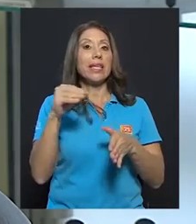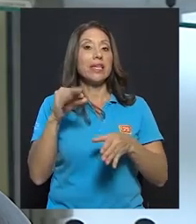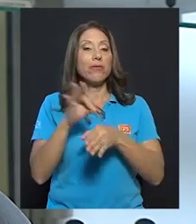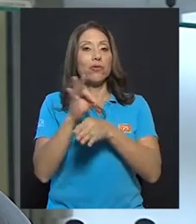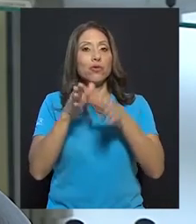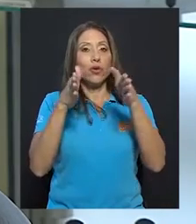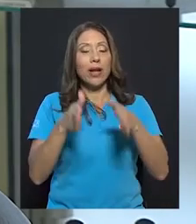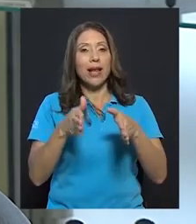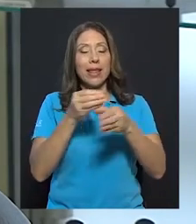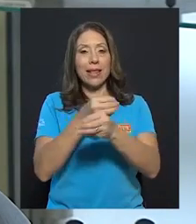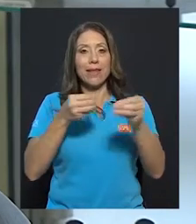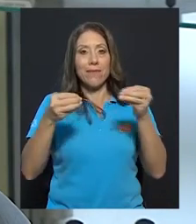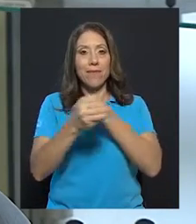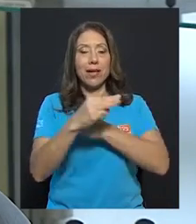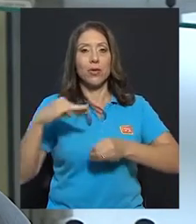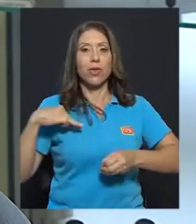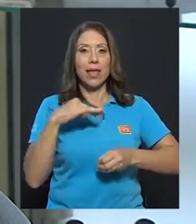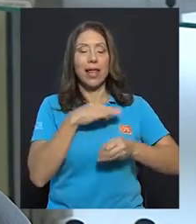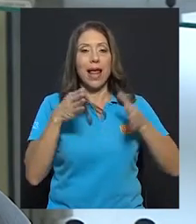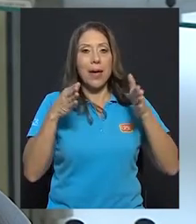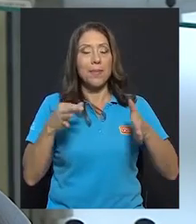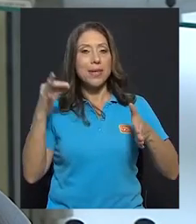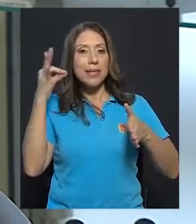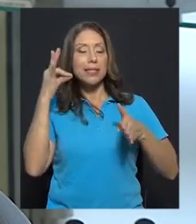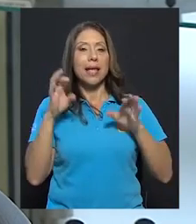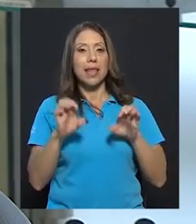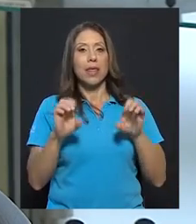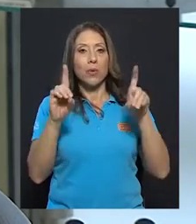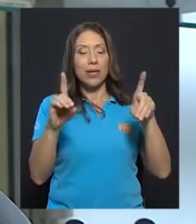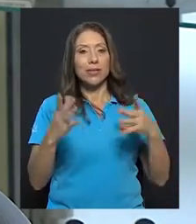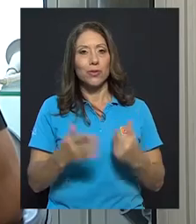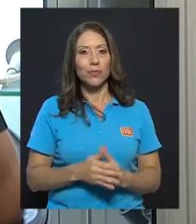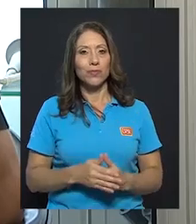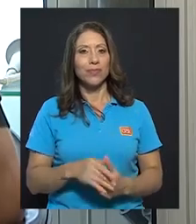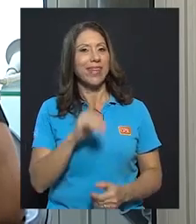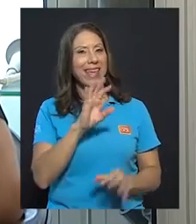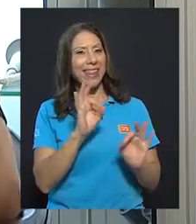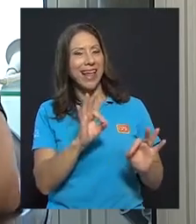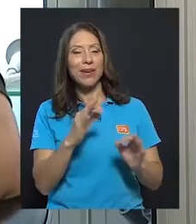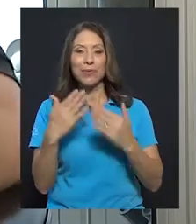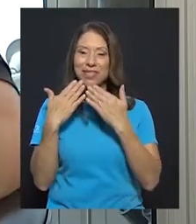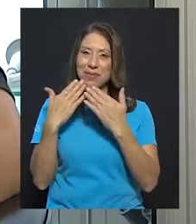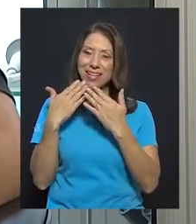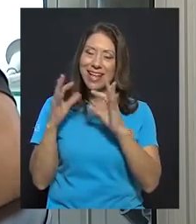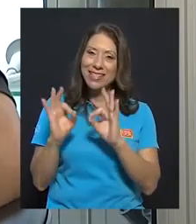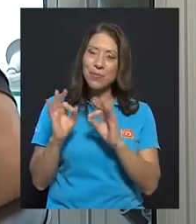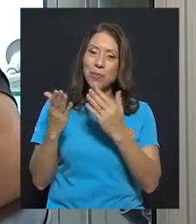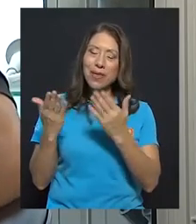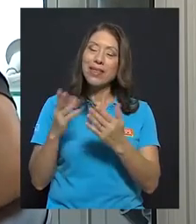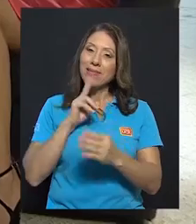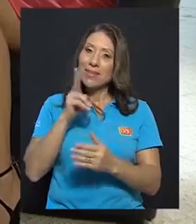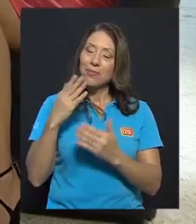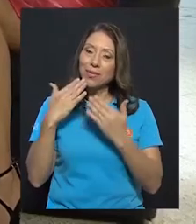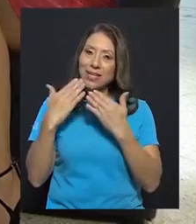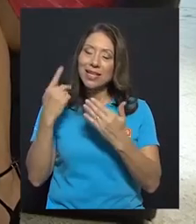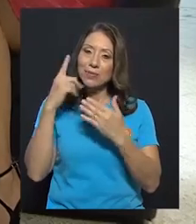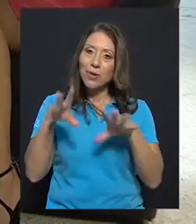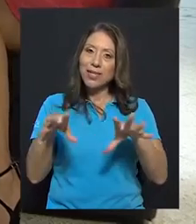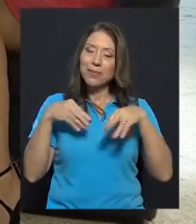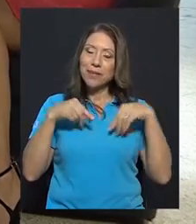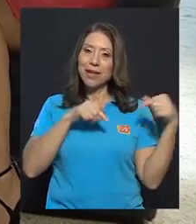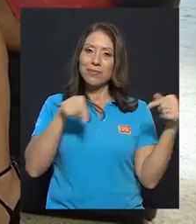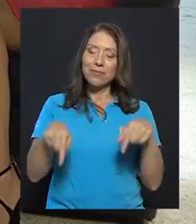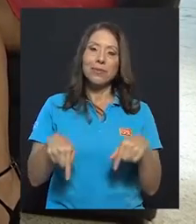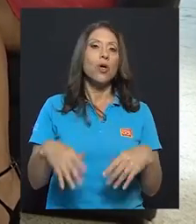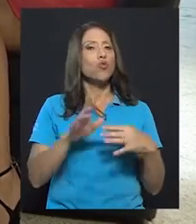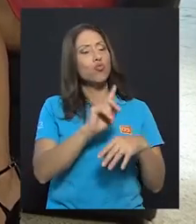orientadora y funcionaria del despacho de la ministra de Educación Pública. ¿Qué tal? Muchísimas gracias. Muy bien, Adriana. De verdad que muchas gracias por